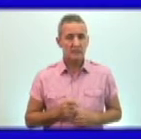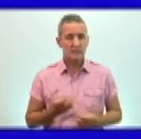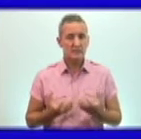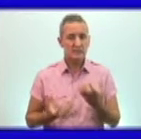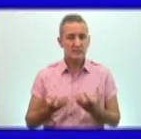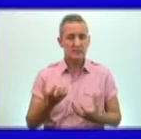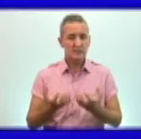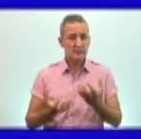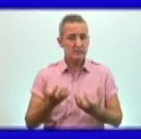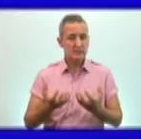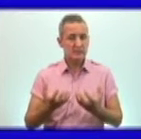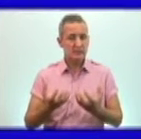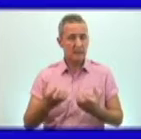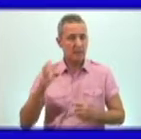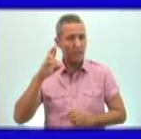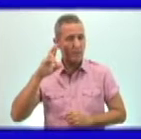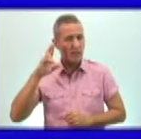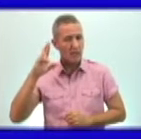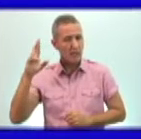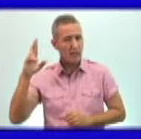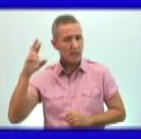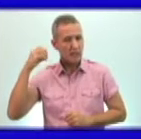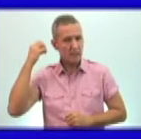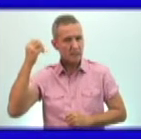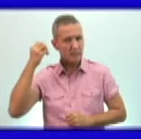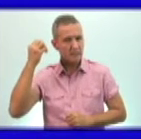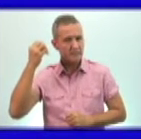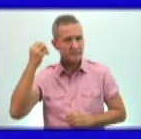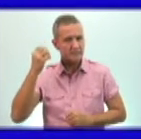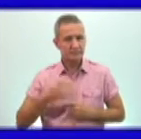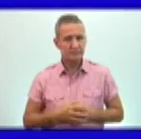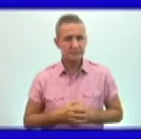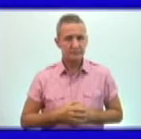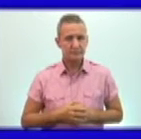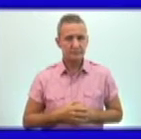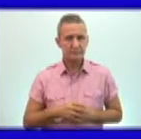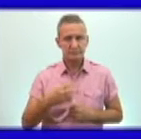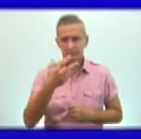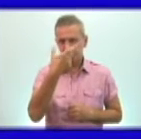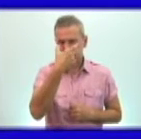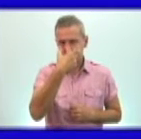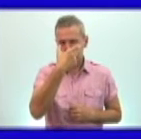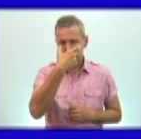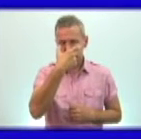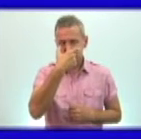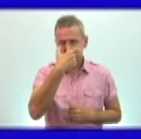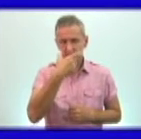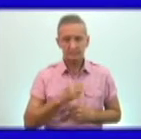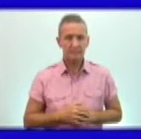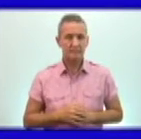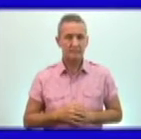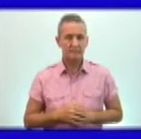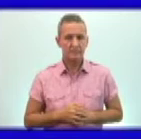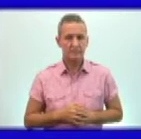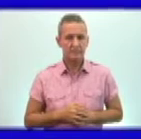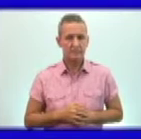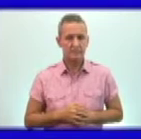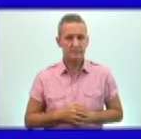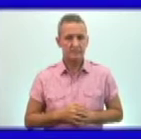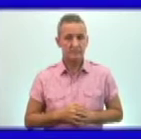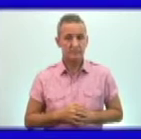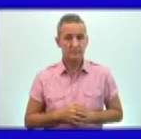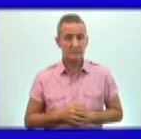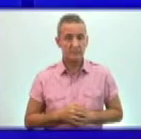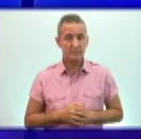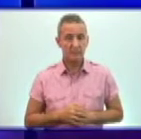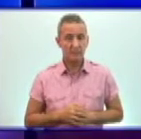decir Martí con eso? ¿Qué cosa es fe ciega? ¿Puede un revolucionario tener fe ciega?